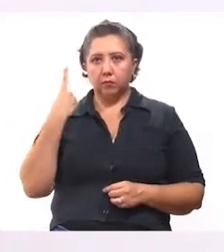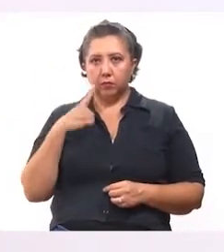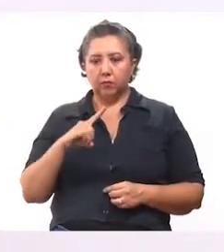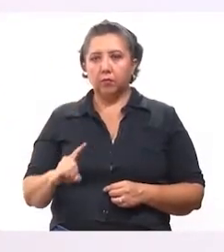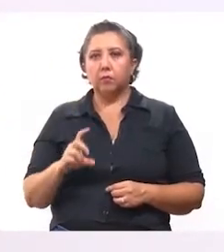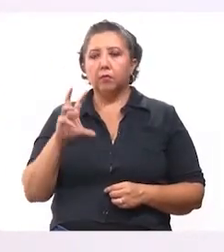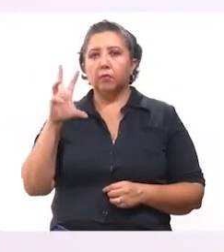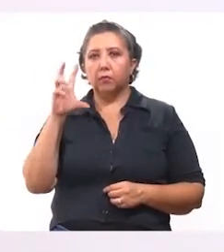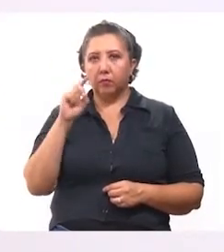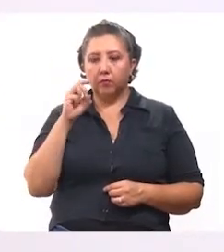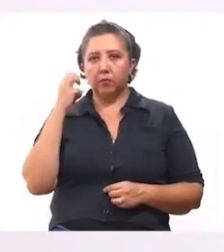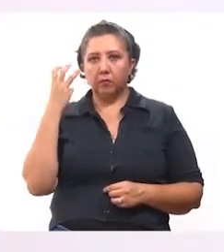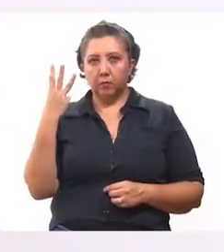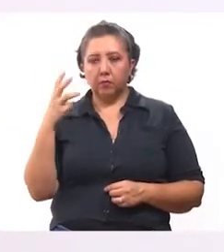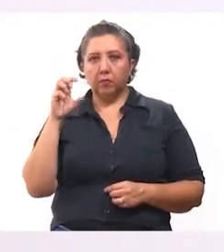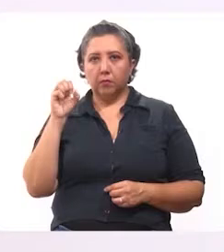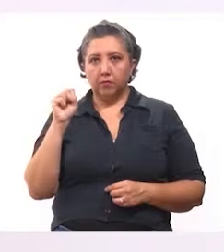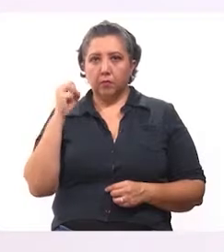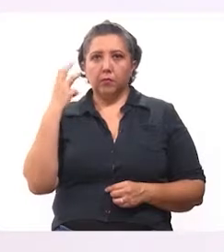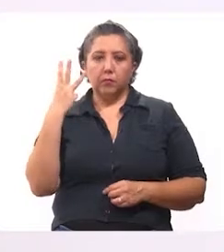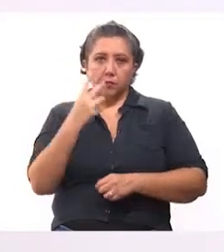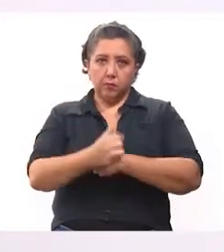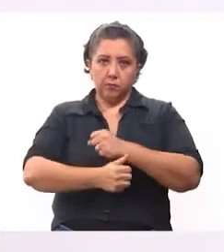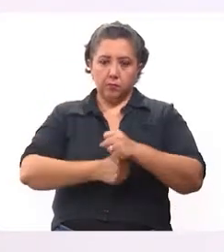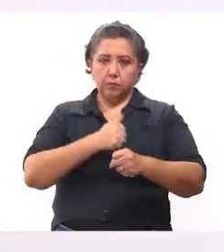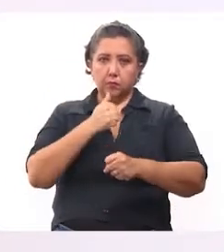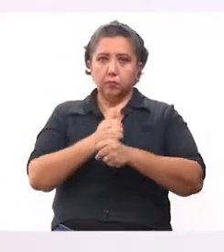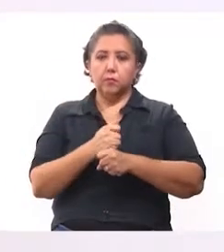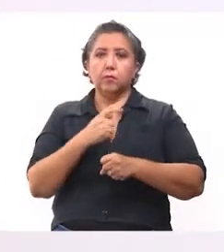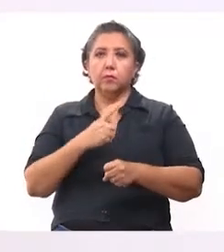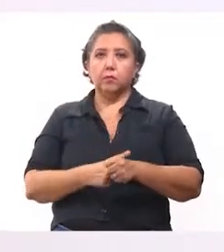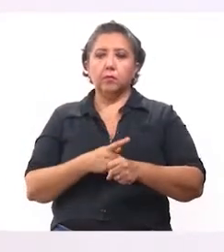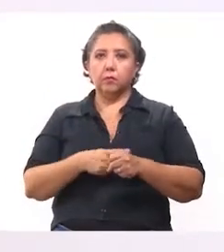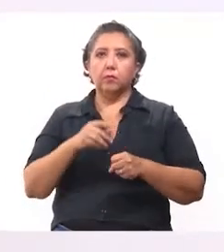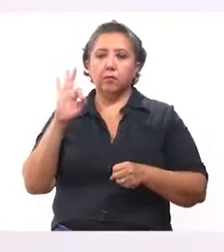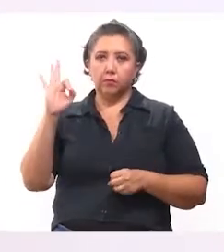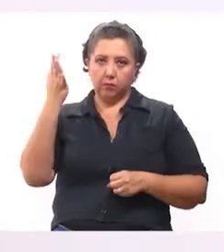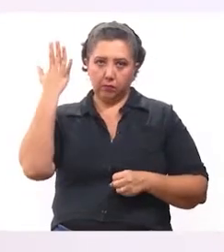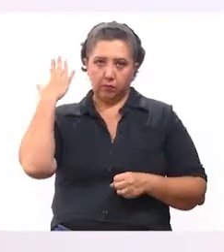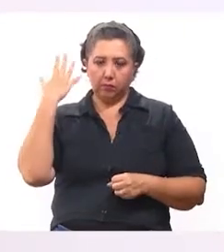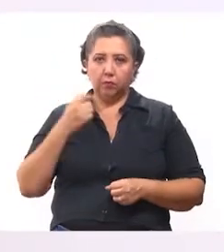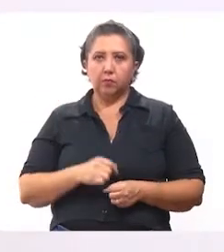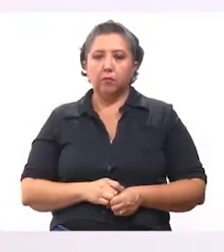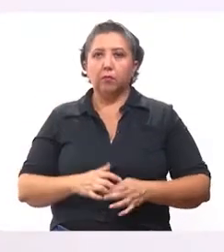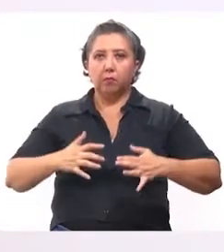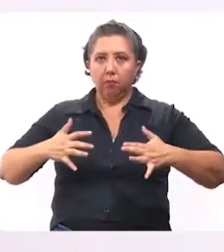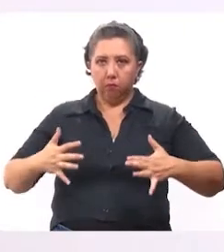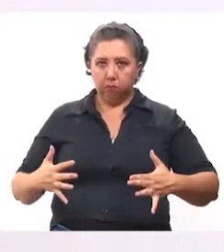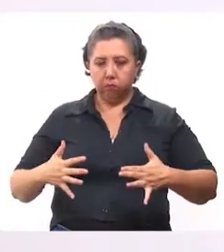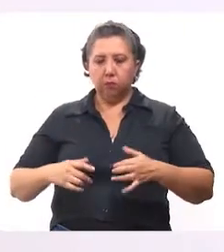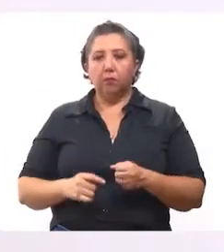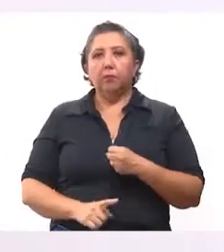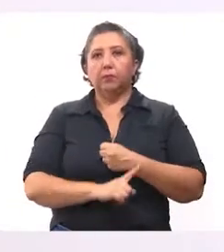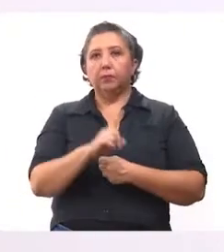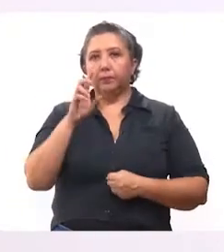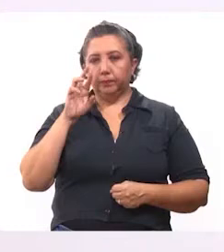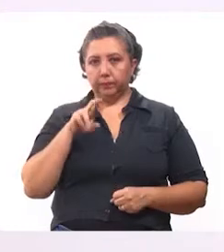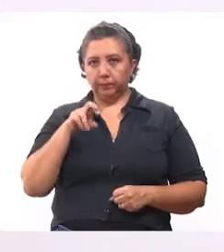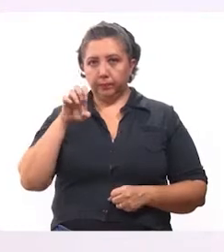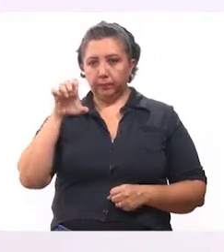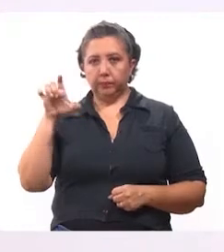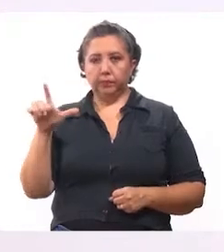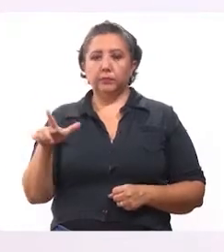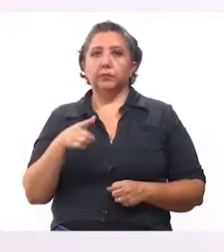edad de 33 a 63 años. Sus principales enfermedades fueron obesidad, insuficiencia